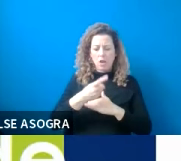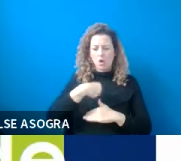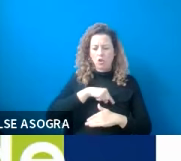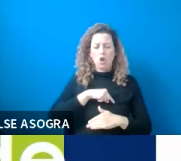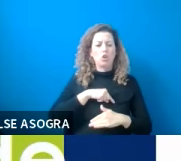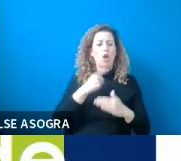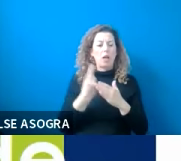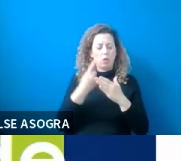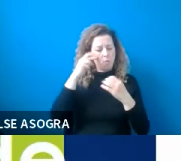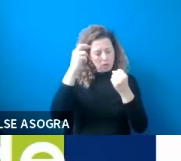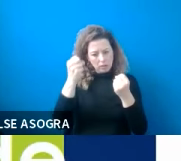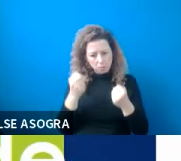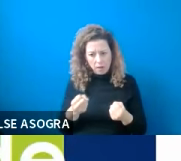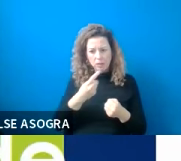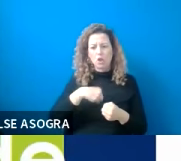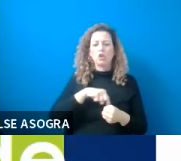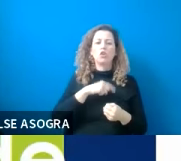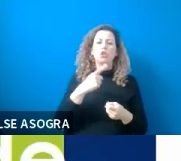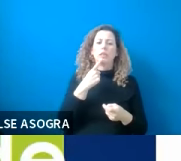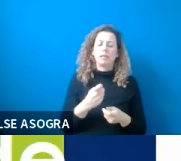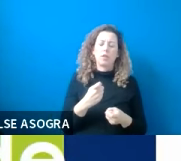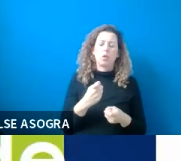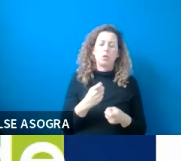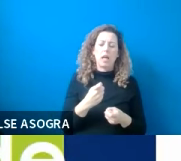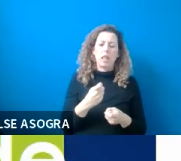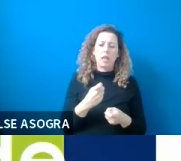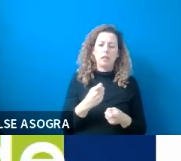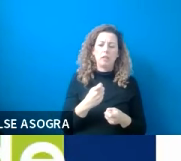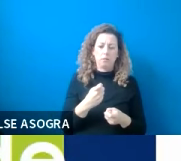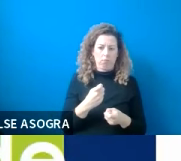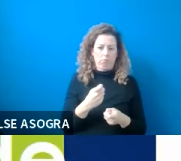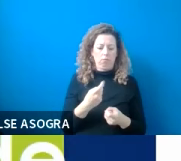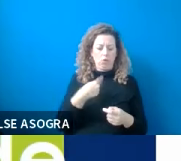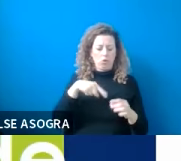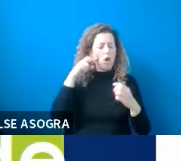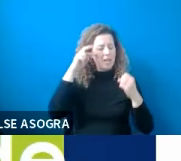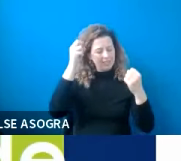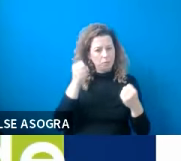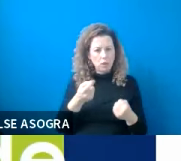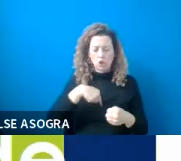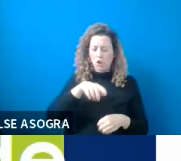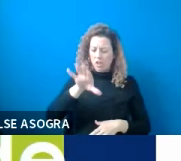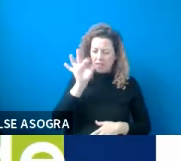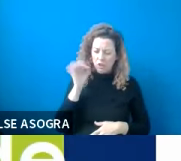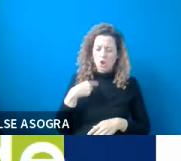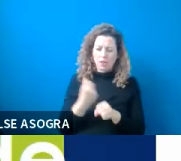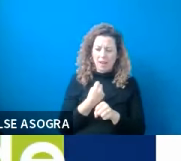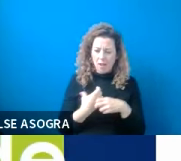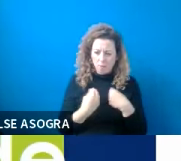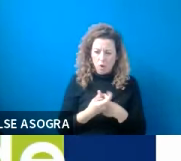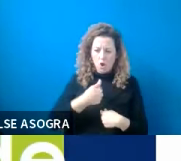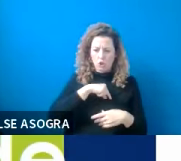autismo, los expertos en dificultades y en abordaje de las dificultades. Y nosotros tomamos decisiones, nosotros trabajábamos con los niños, nosotros